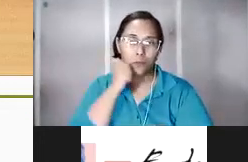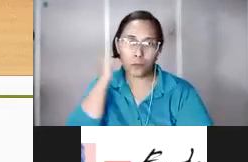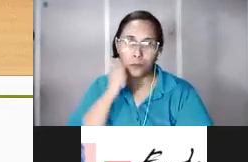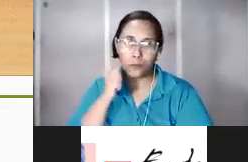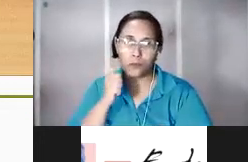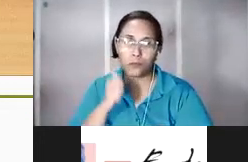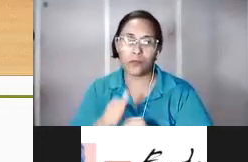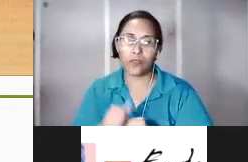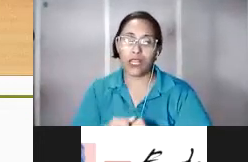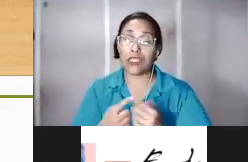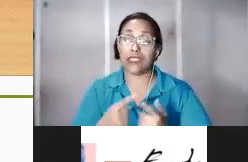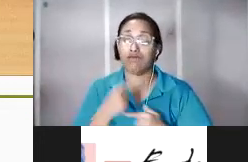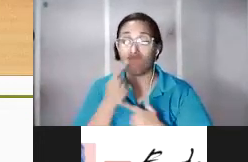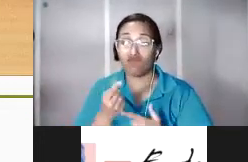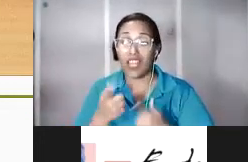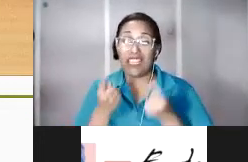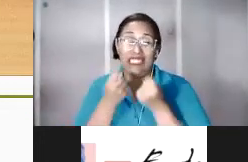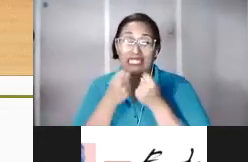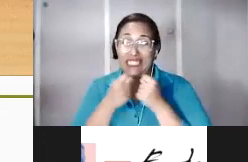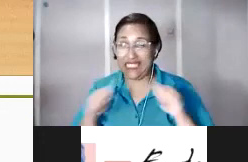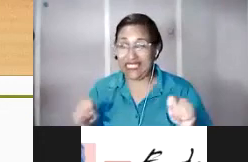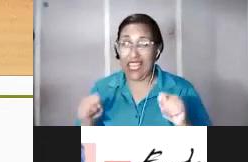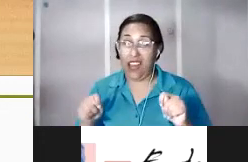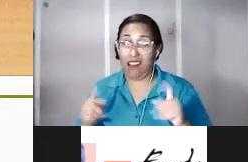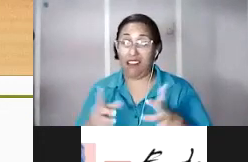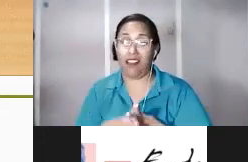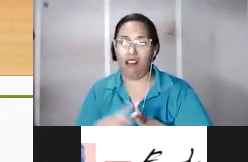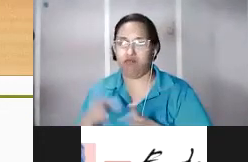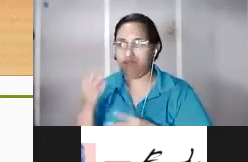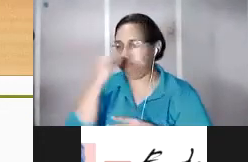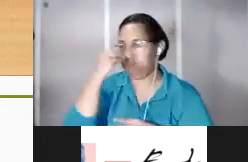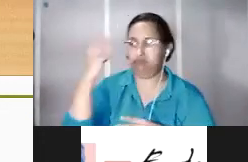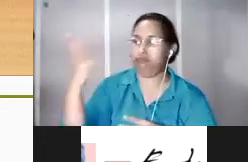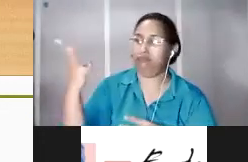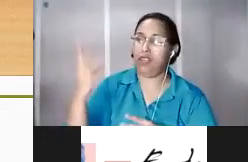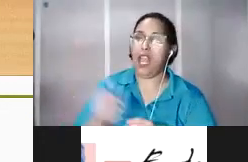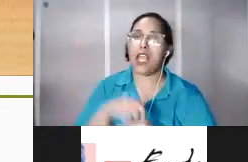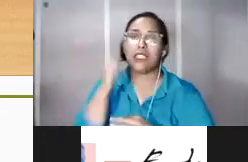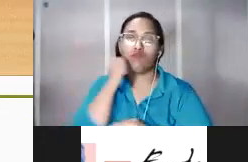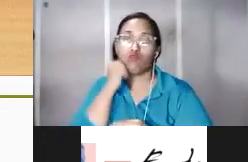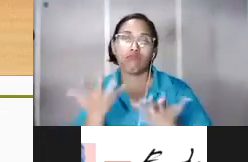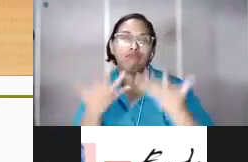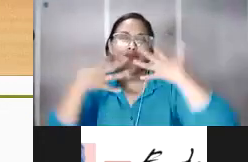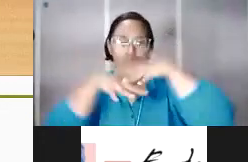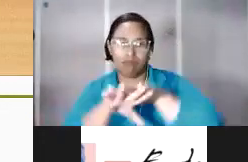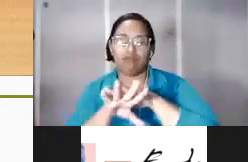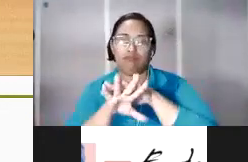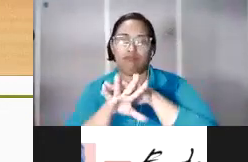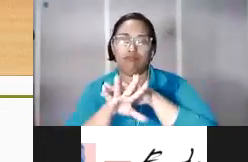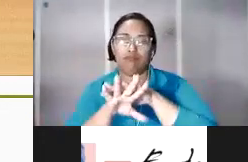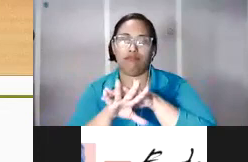insisto, es injusto tratarlas con frivolidad, muchas de estas muchachas se involucraron de